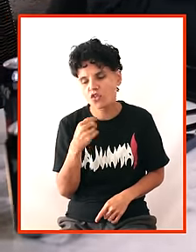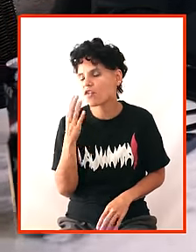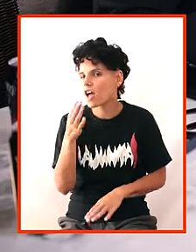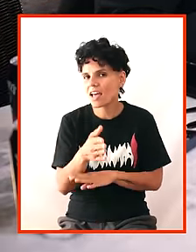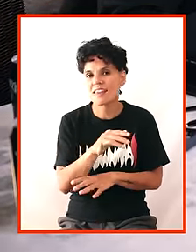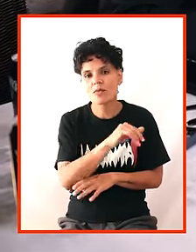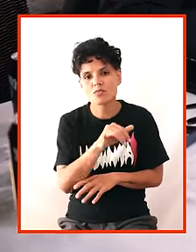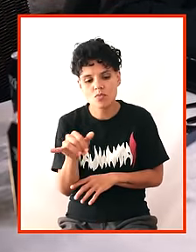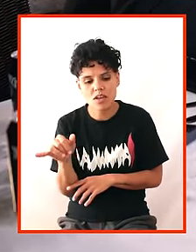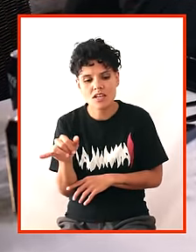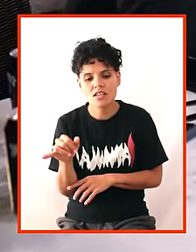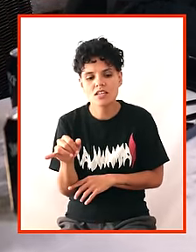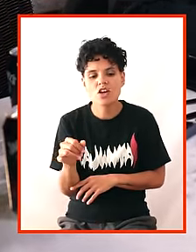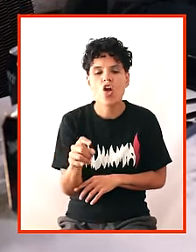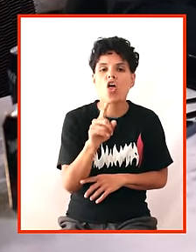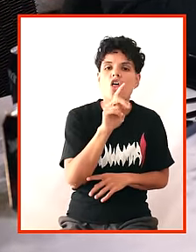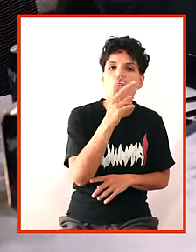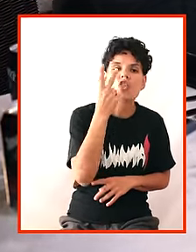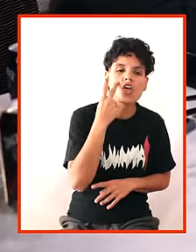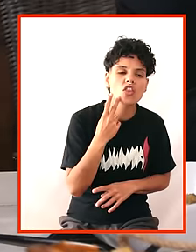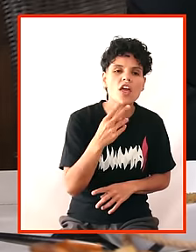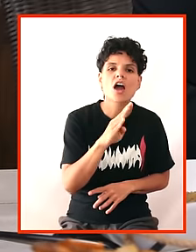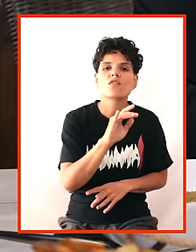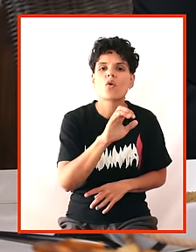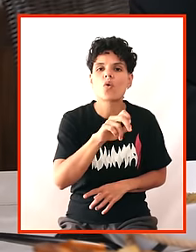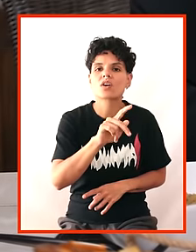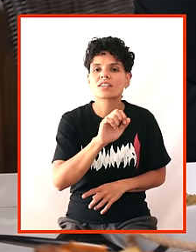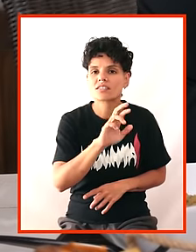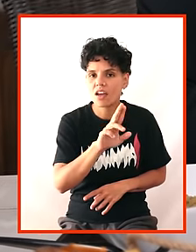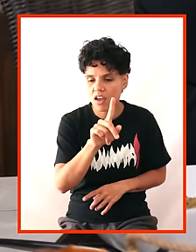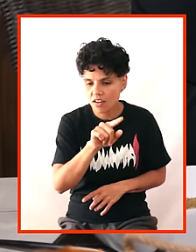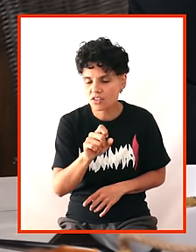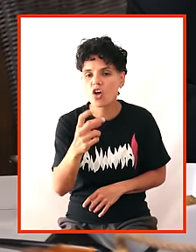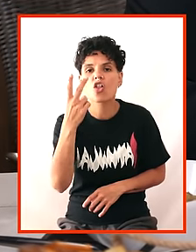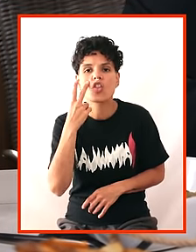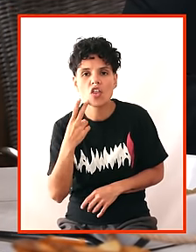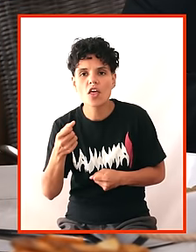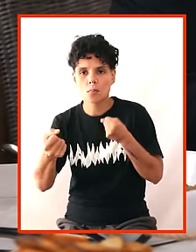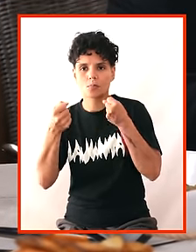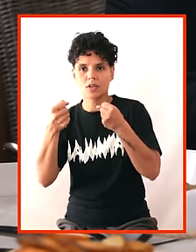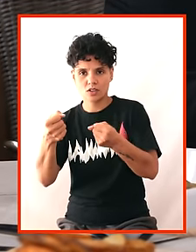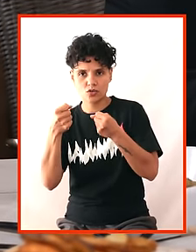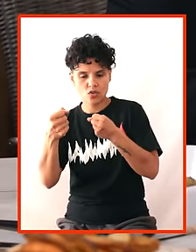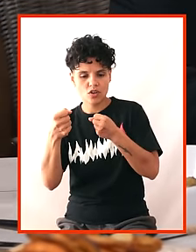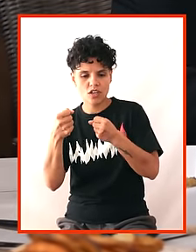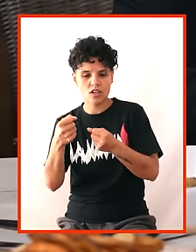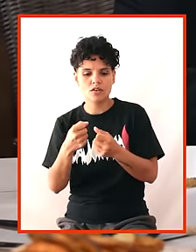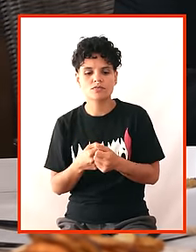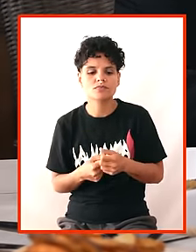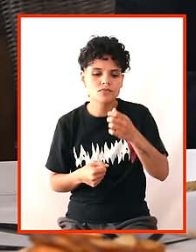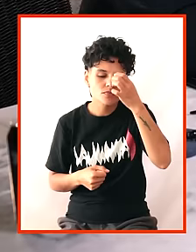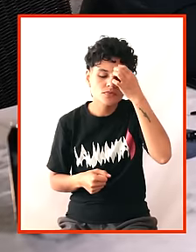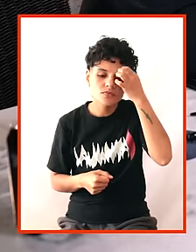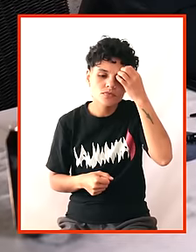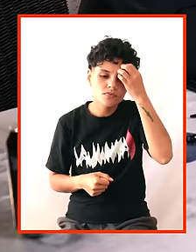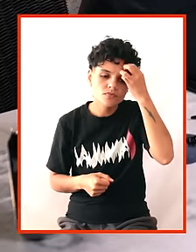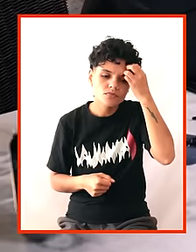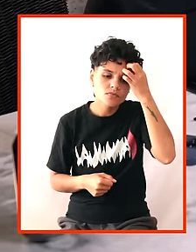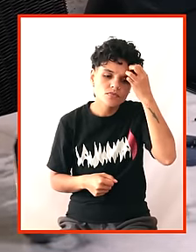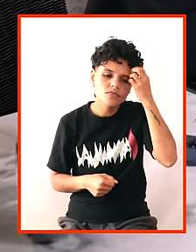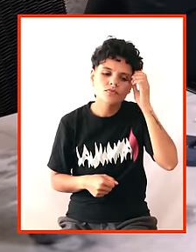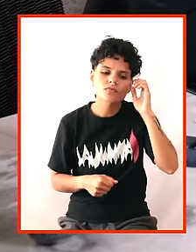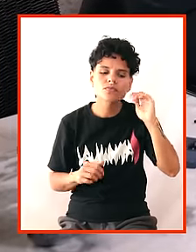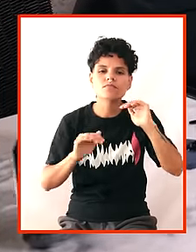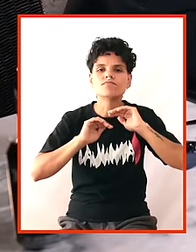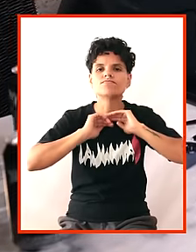viejo. Dos días búnker, dos días prisionero. Para tener esa marca. Ya que se puede, padre, pocos pueden decir. No solado. Pocos pueden decir.